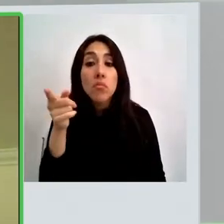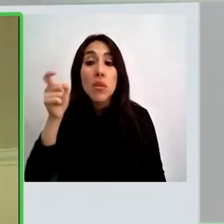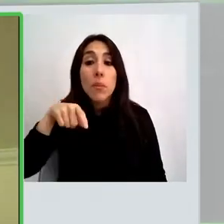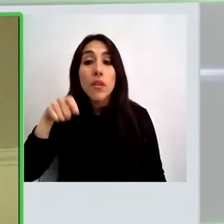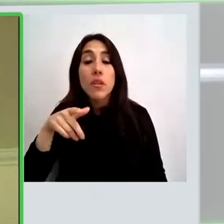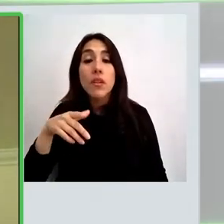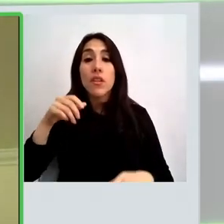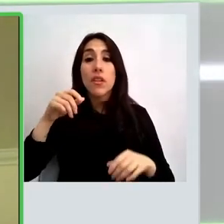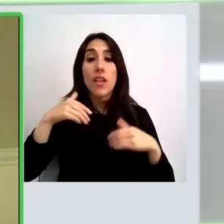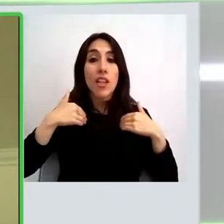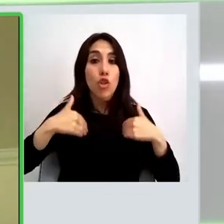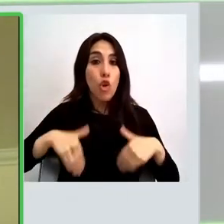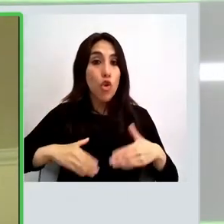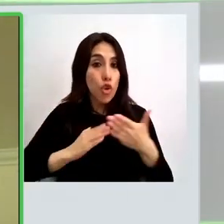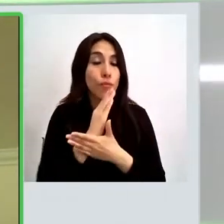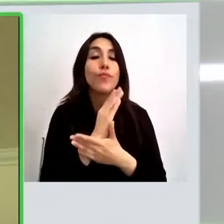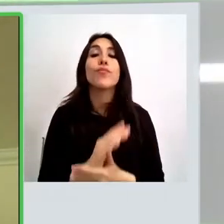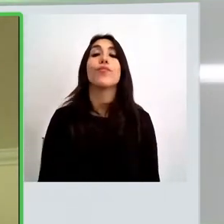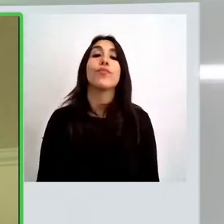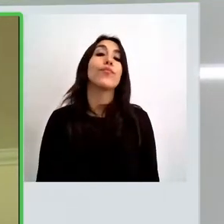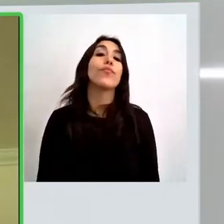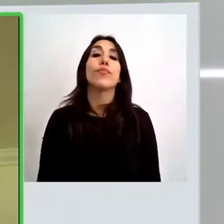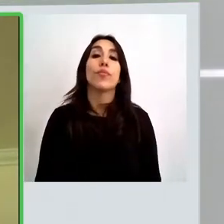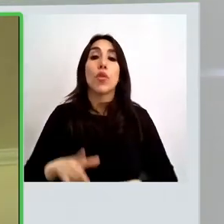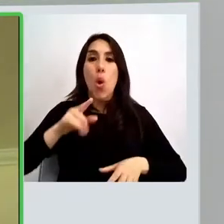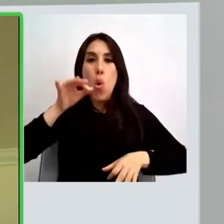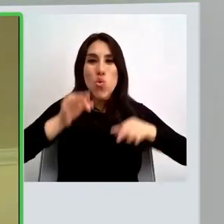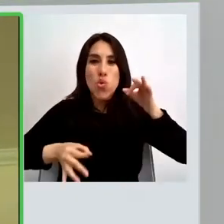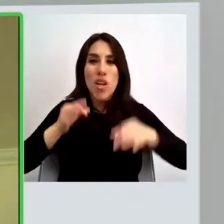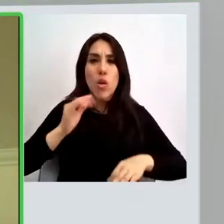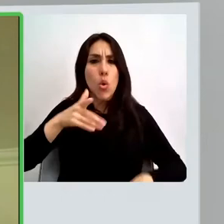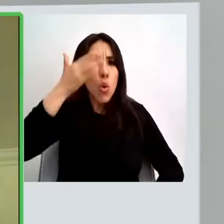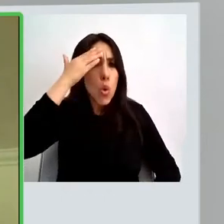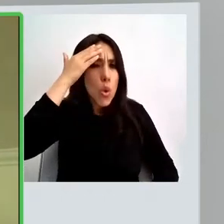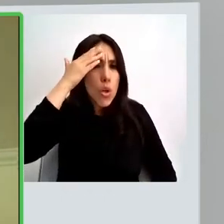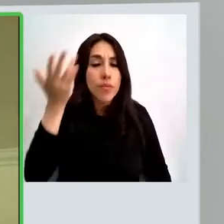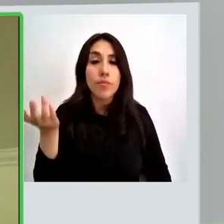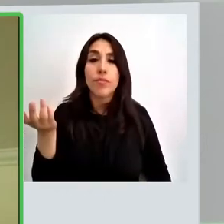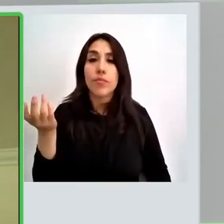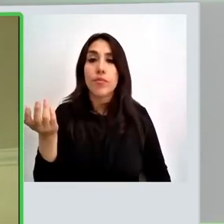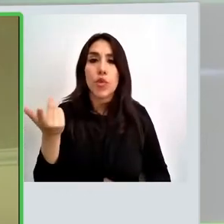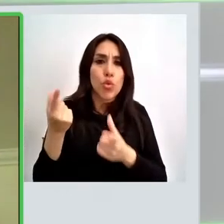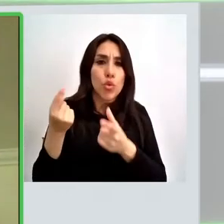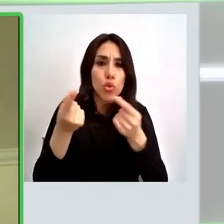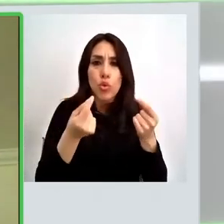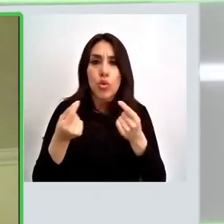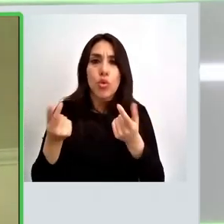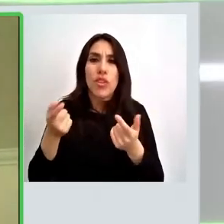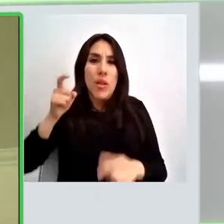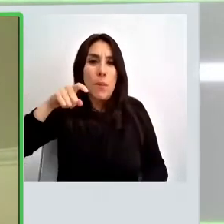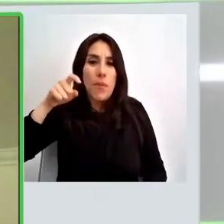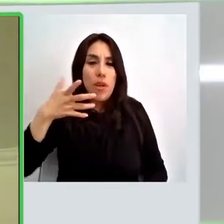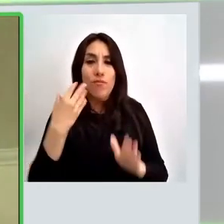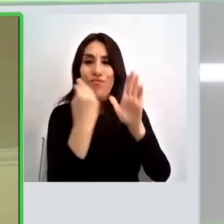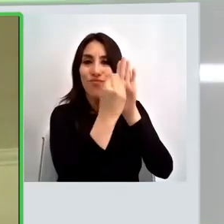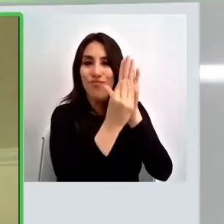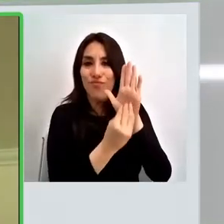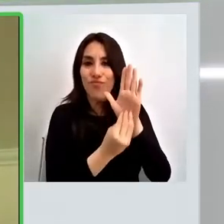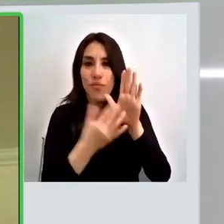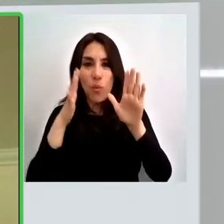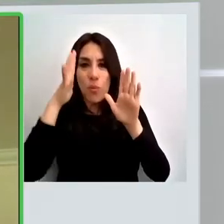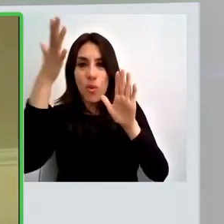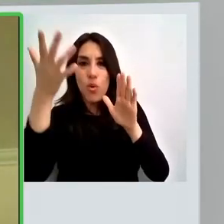jueces sepan qué es lo que se necesita para poder hacer las legislaciones más así que no es solamente que se tiene que hacer